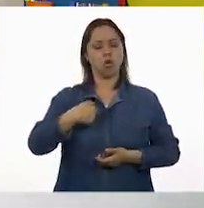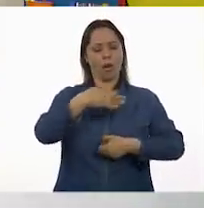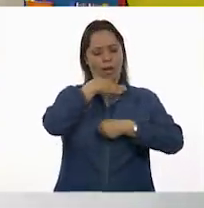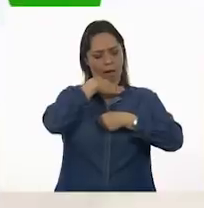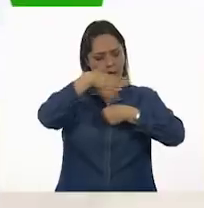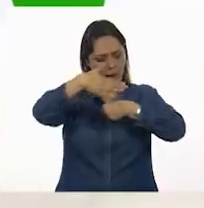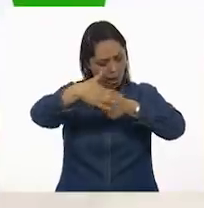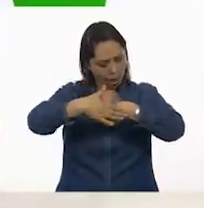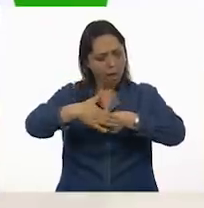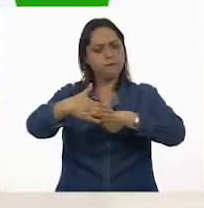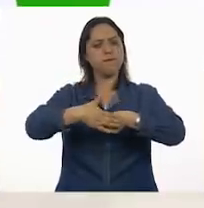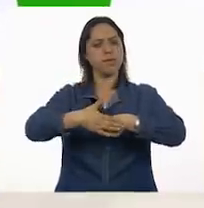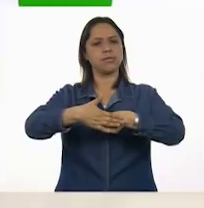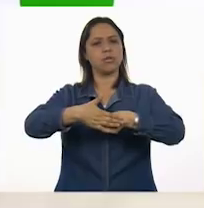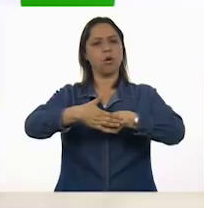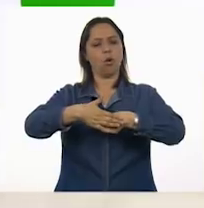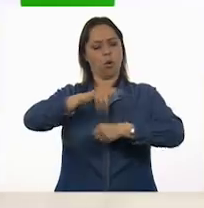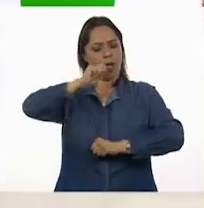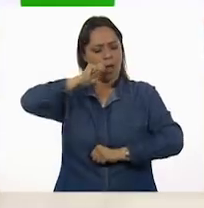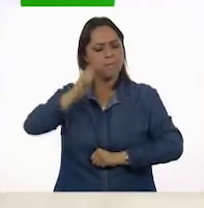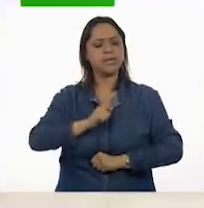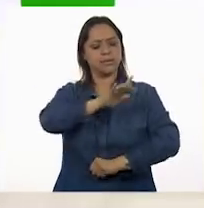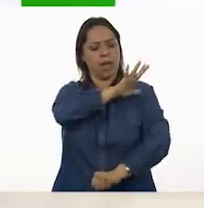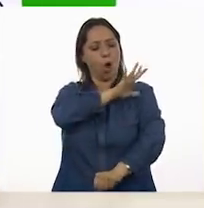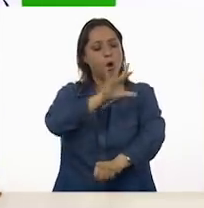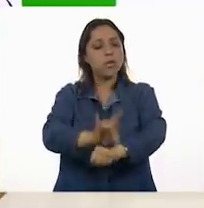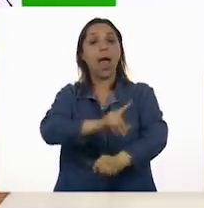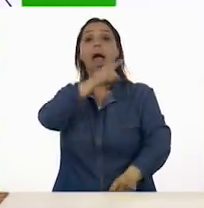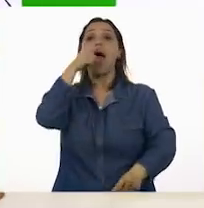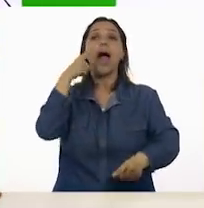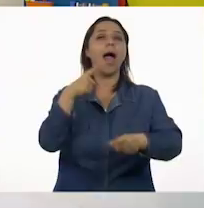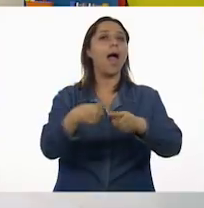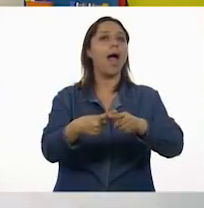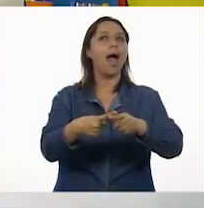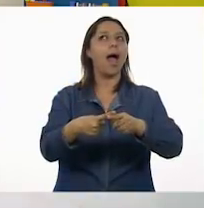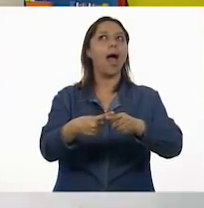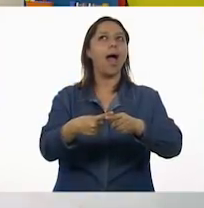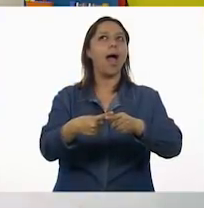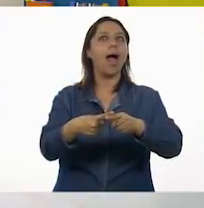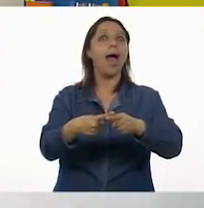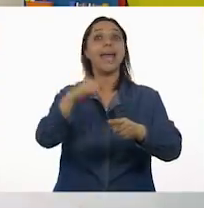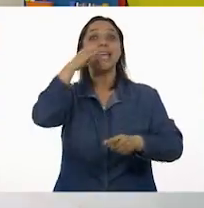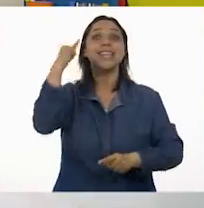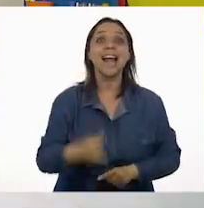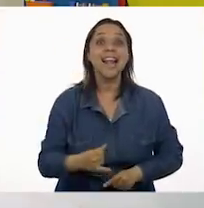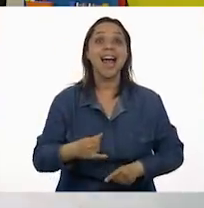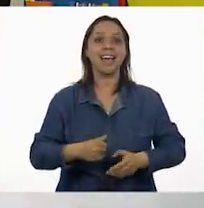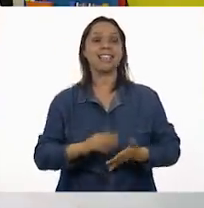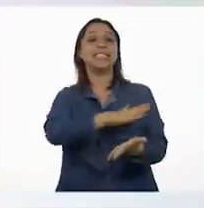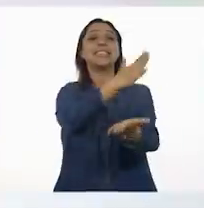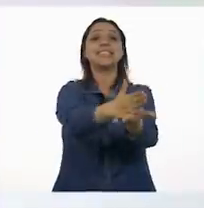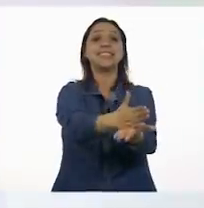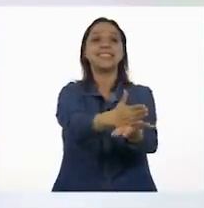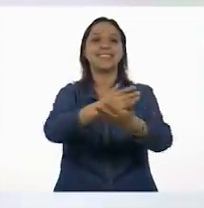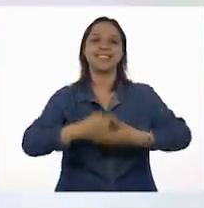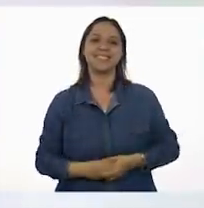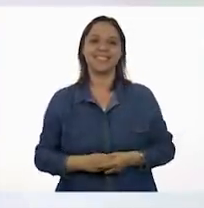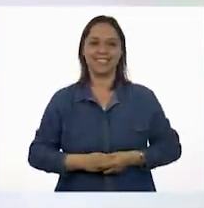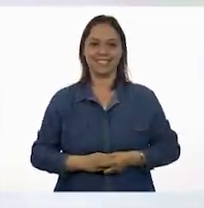Declaro mi sincera amistad a Italia.